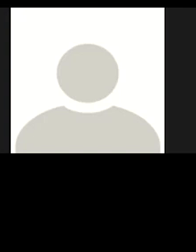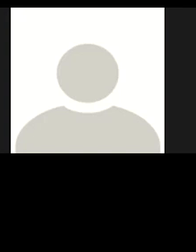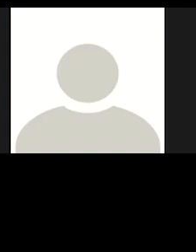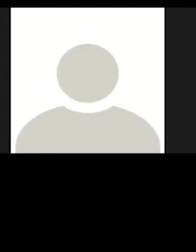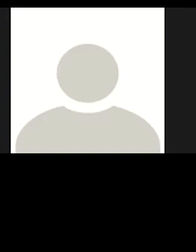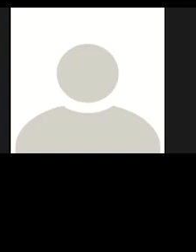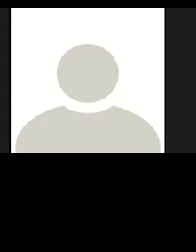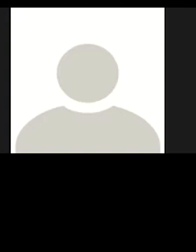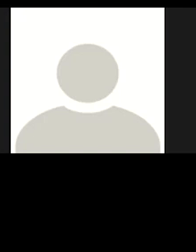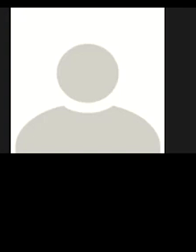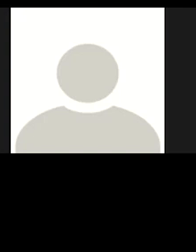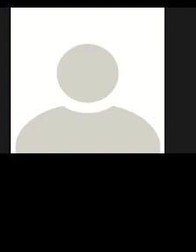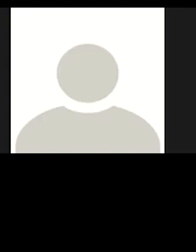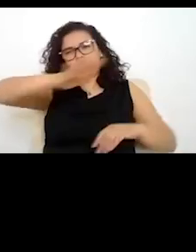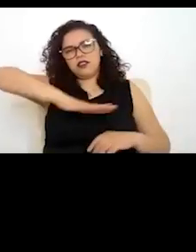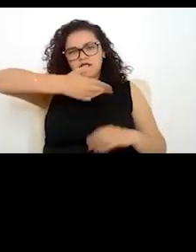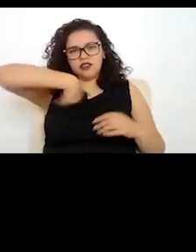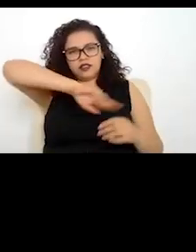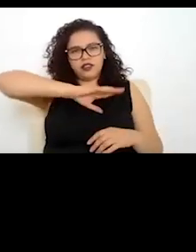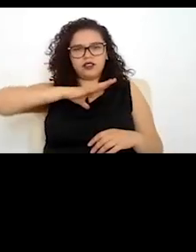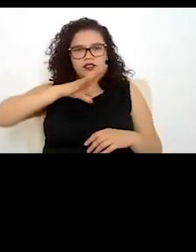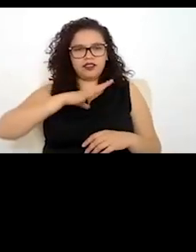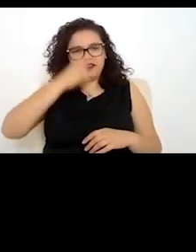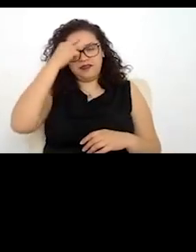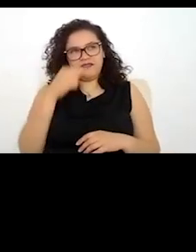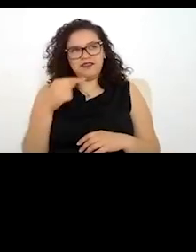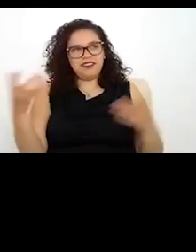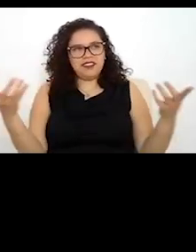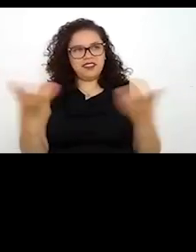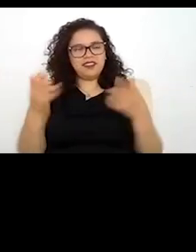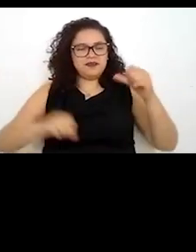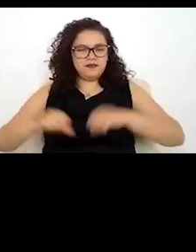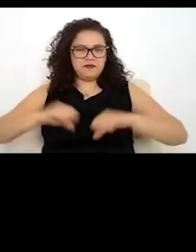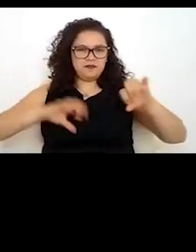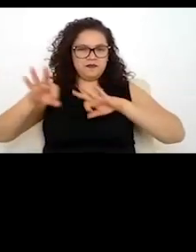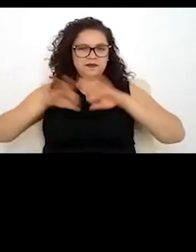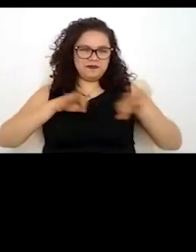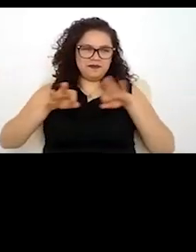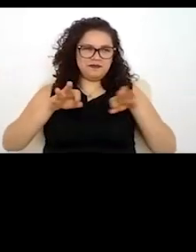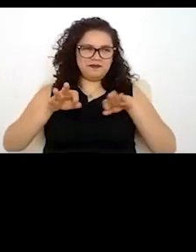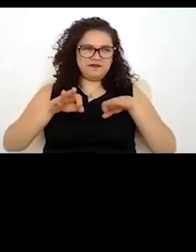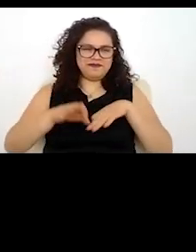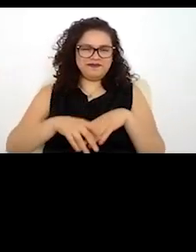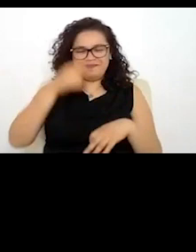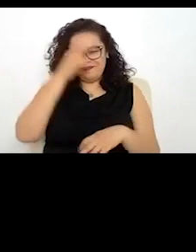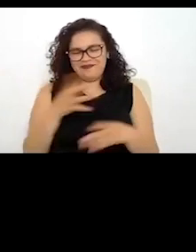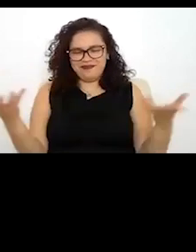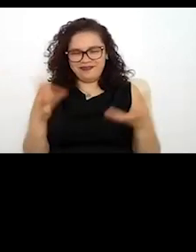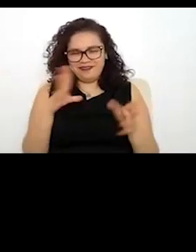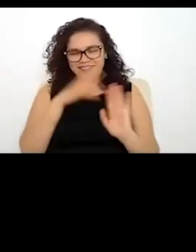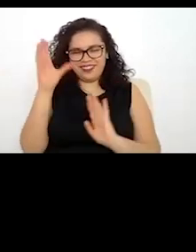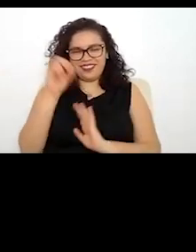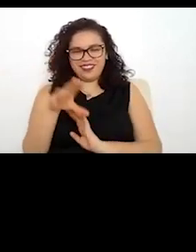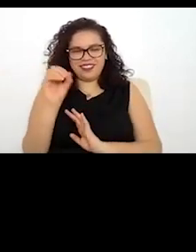las condiciones mediante las cuales nosotros como patrones queremos que se lleven a cabo estas actividades de teletrabajo. Cuando se encuentre ya en vigor la NOM